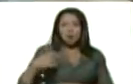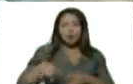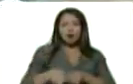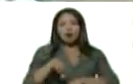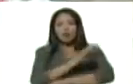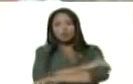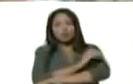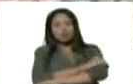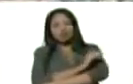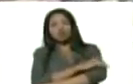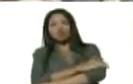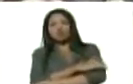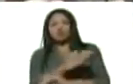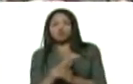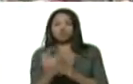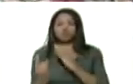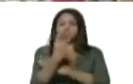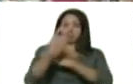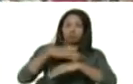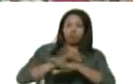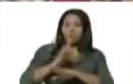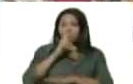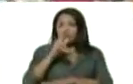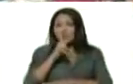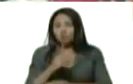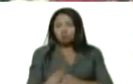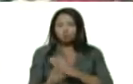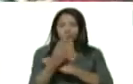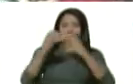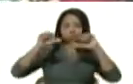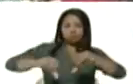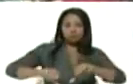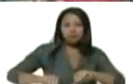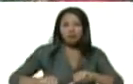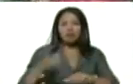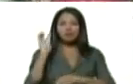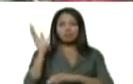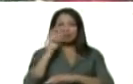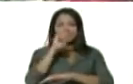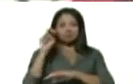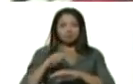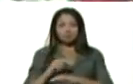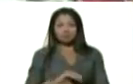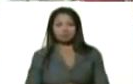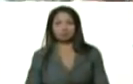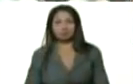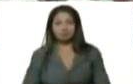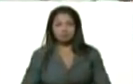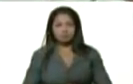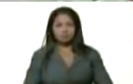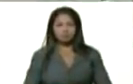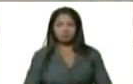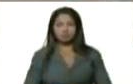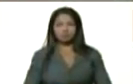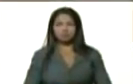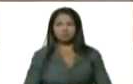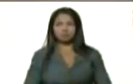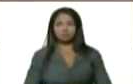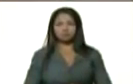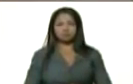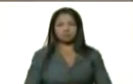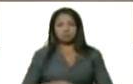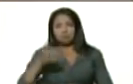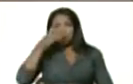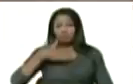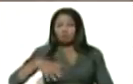oposición su traición, su fracaso en la Asamblea Nacional. El pueblo les va a